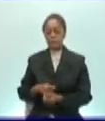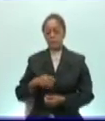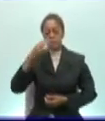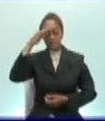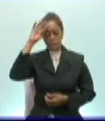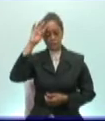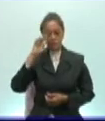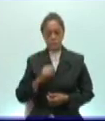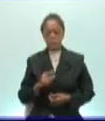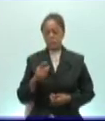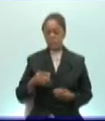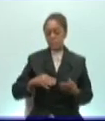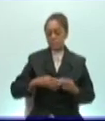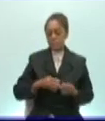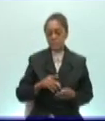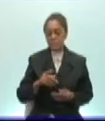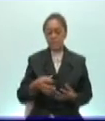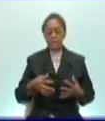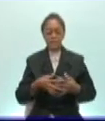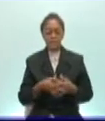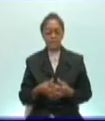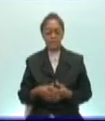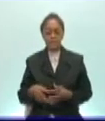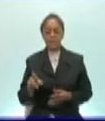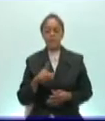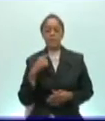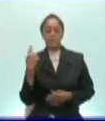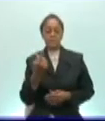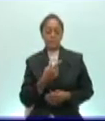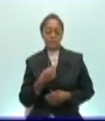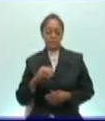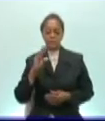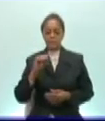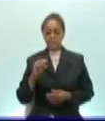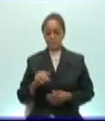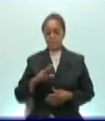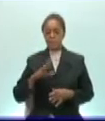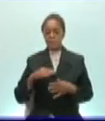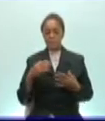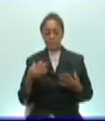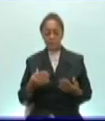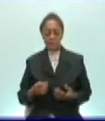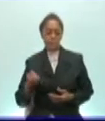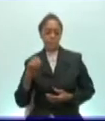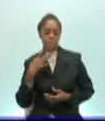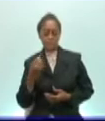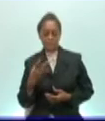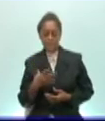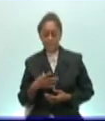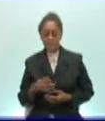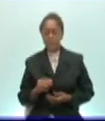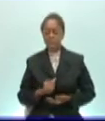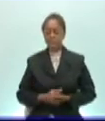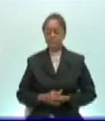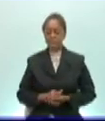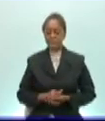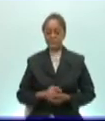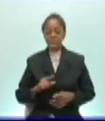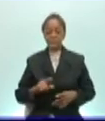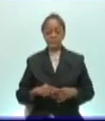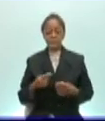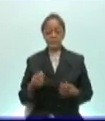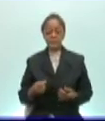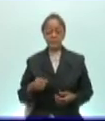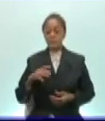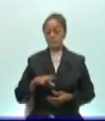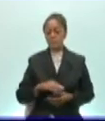esa neutralidad norteamericana nosotros la catalogamos rápidamente. Es una falsa neutralidad. Por lo tanto, durante